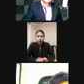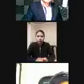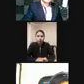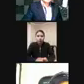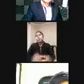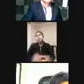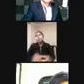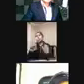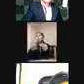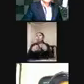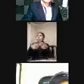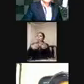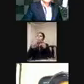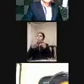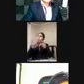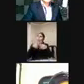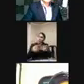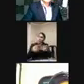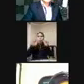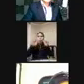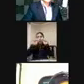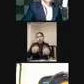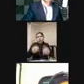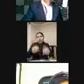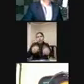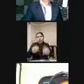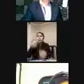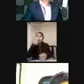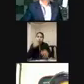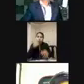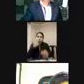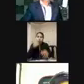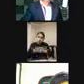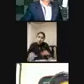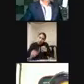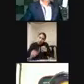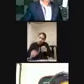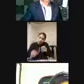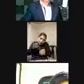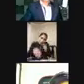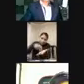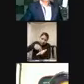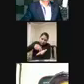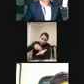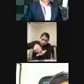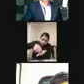sería lo más adecuado en la ducha, siempre con la supervisión de la mamá.